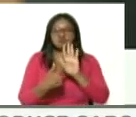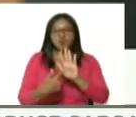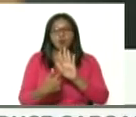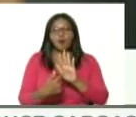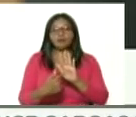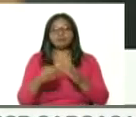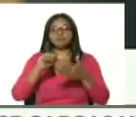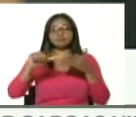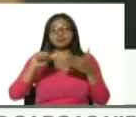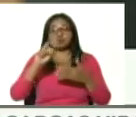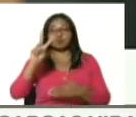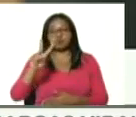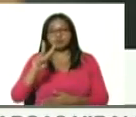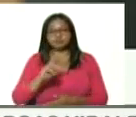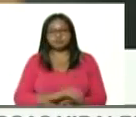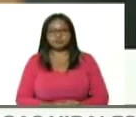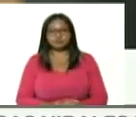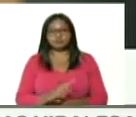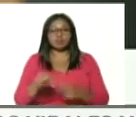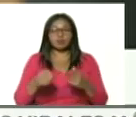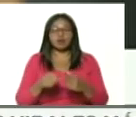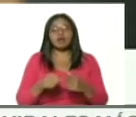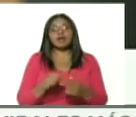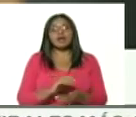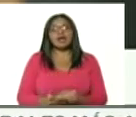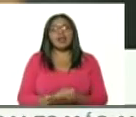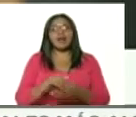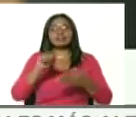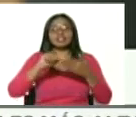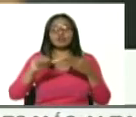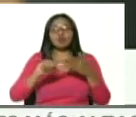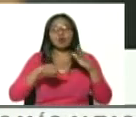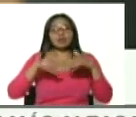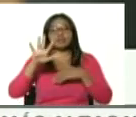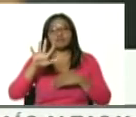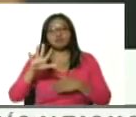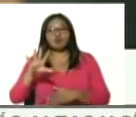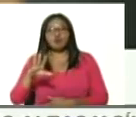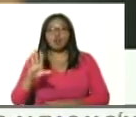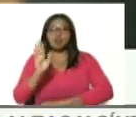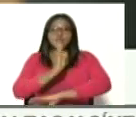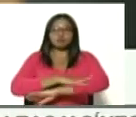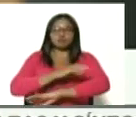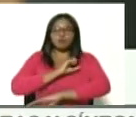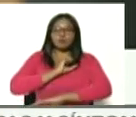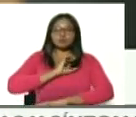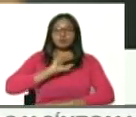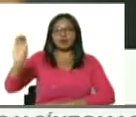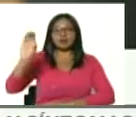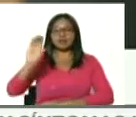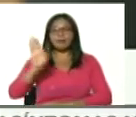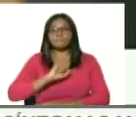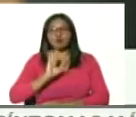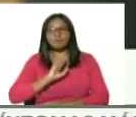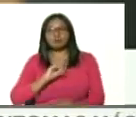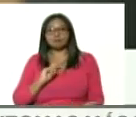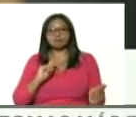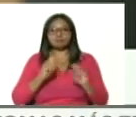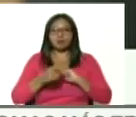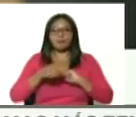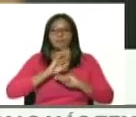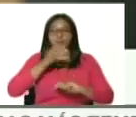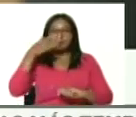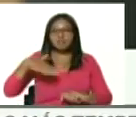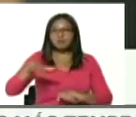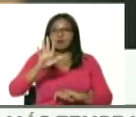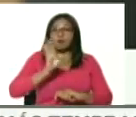2. Y luego tenemos el artículo 5, que es el de la soberanía, donde nos dice la soberanía reside intransferiblemente en el